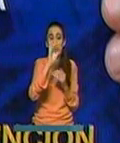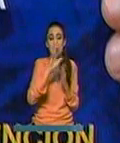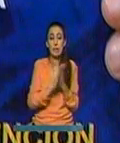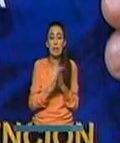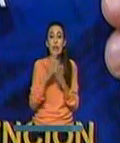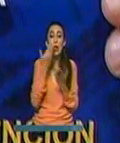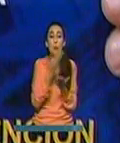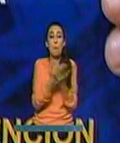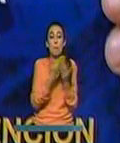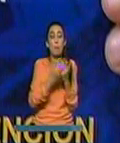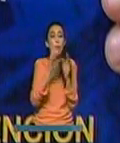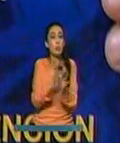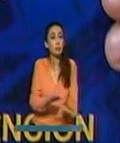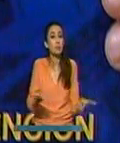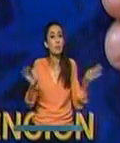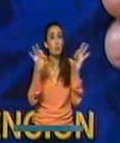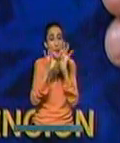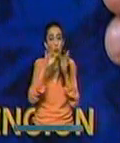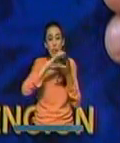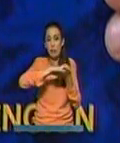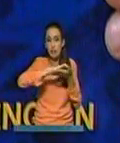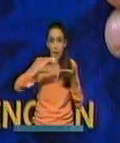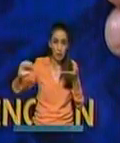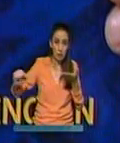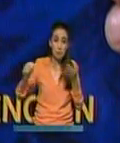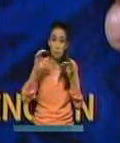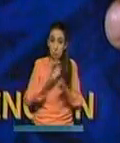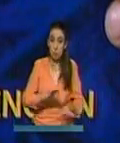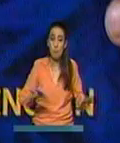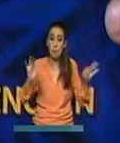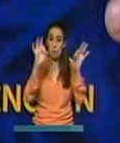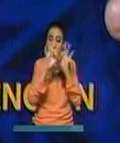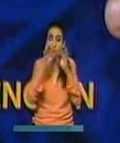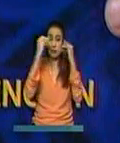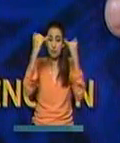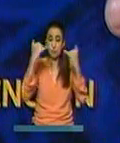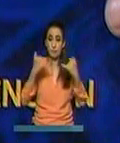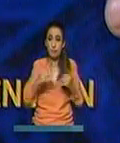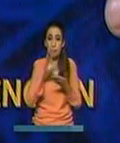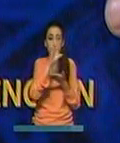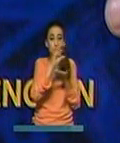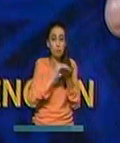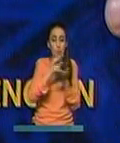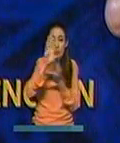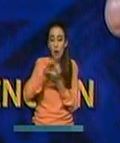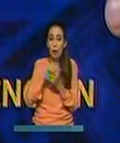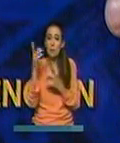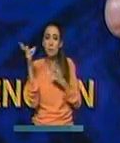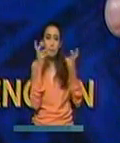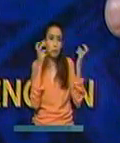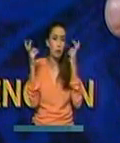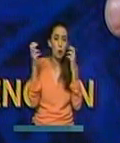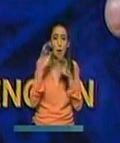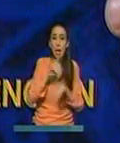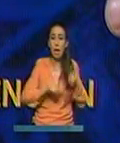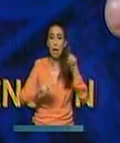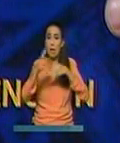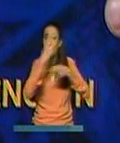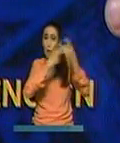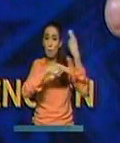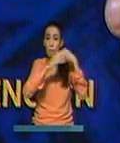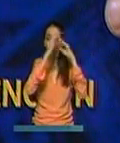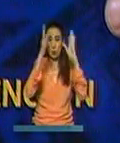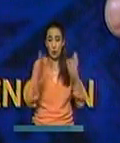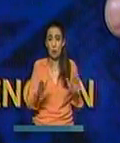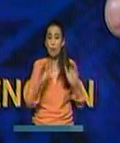proyecto importantísimo, es una propuesta muy interesante que está siendo extremadamente recogida. Hemos escuchado de los propios emprendedores,